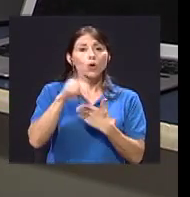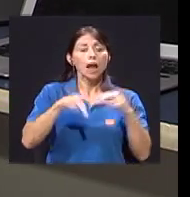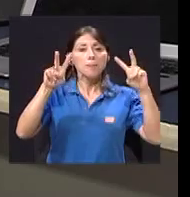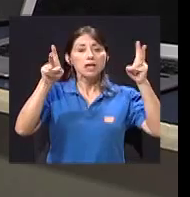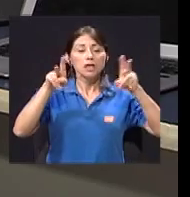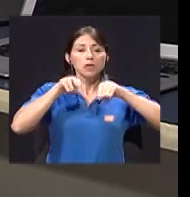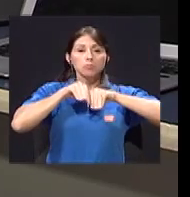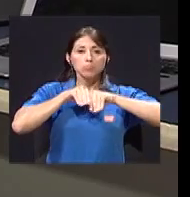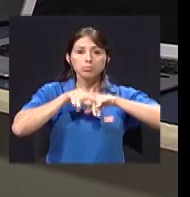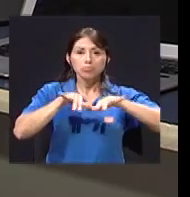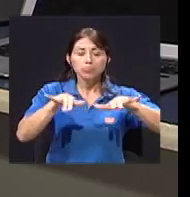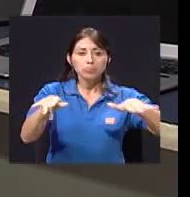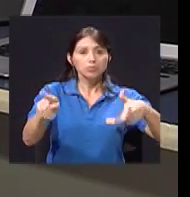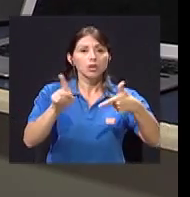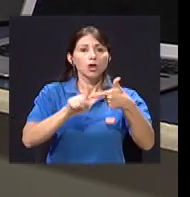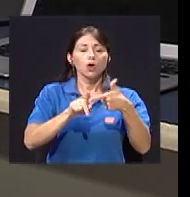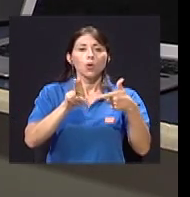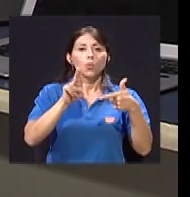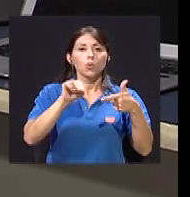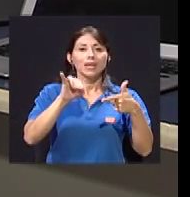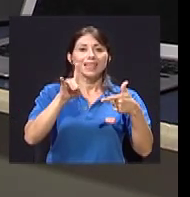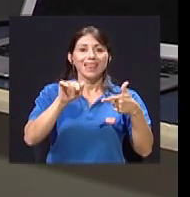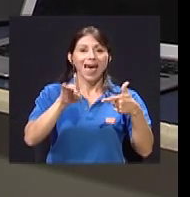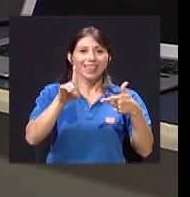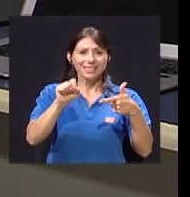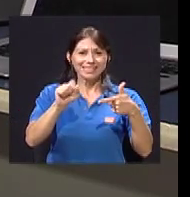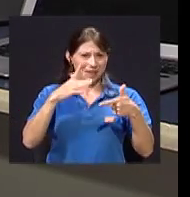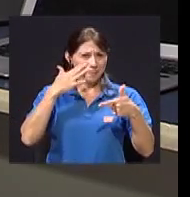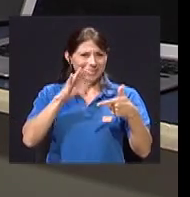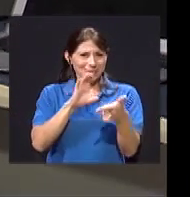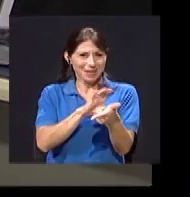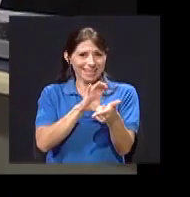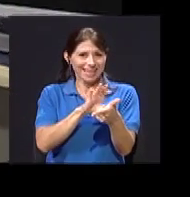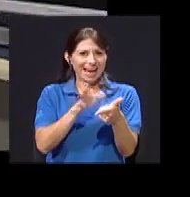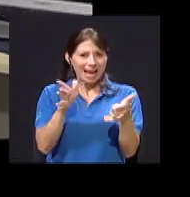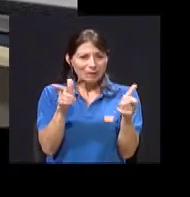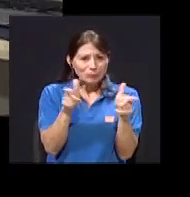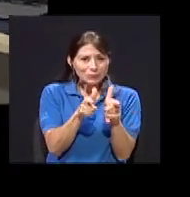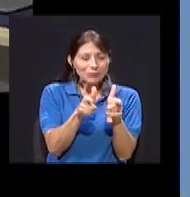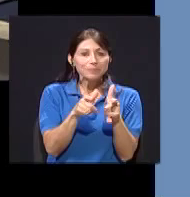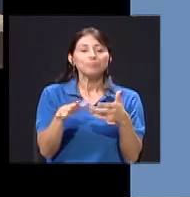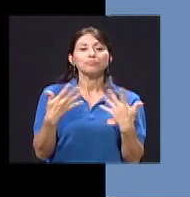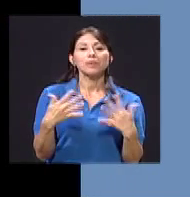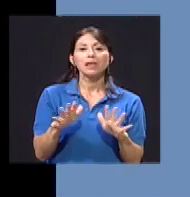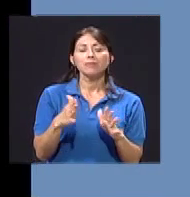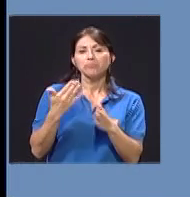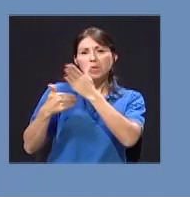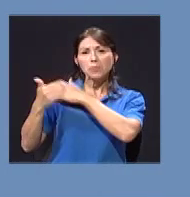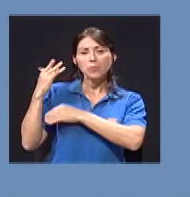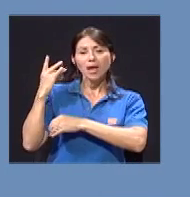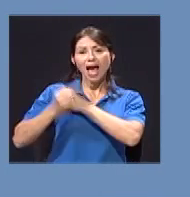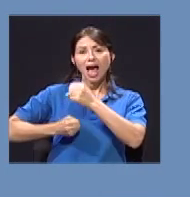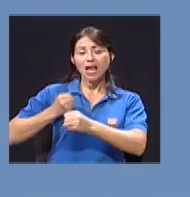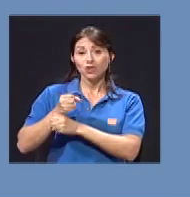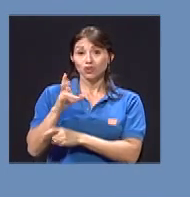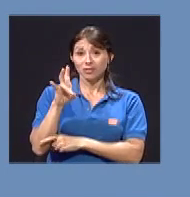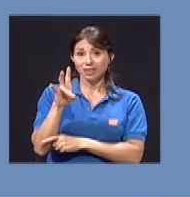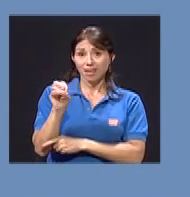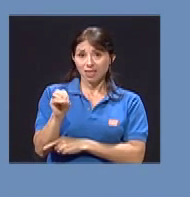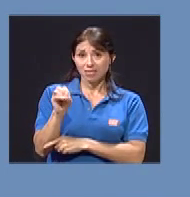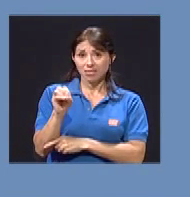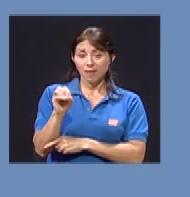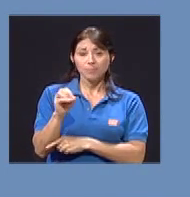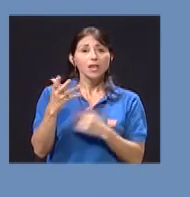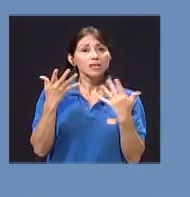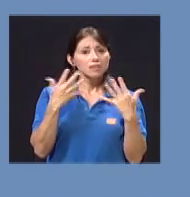todo de extensión de cobertura, las unidades sanitarias, etc. En los años 70, alrededor